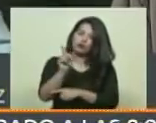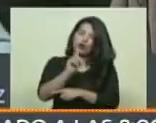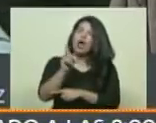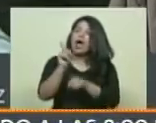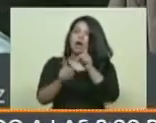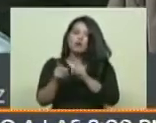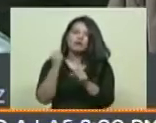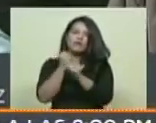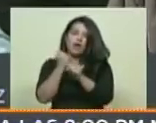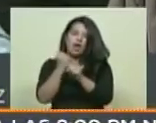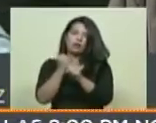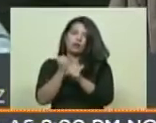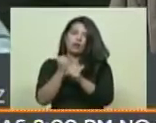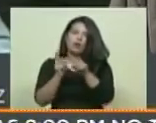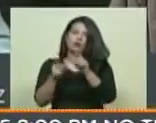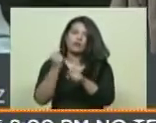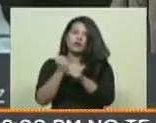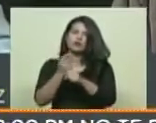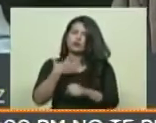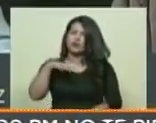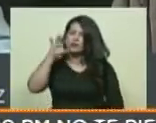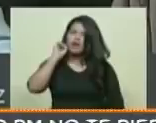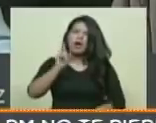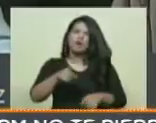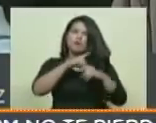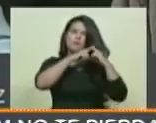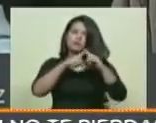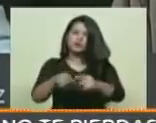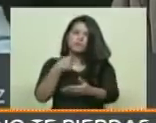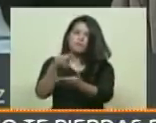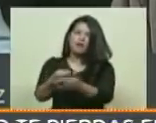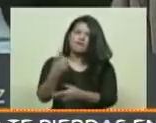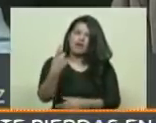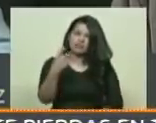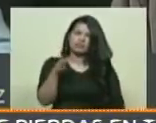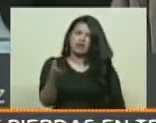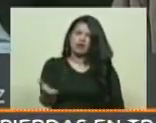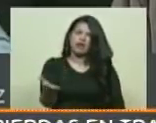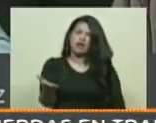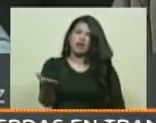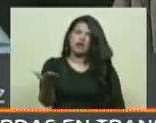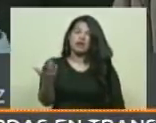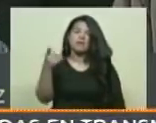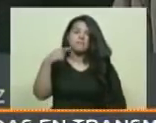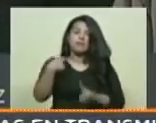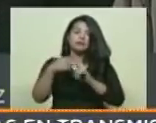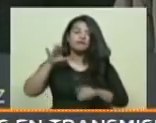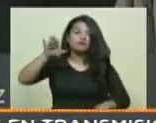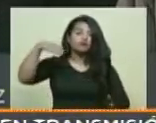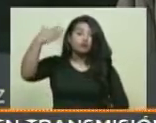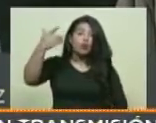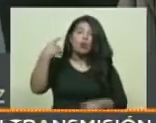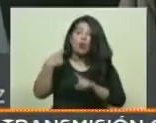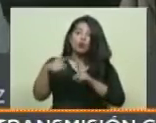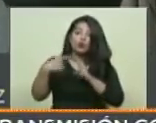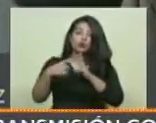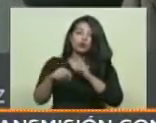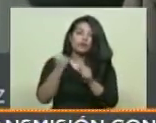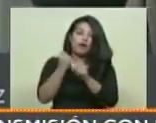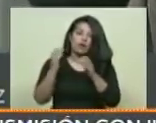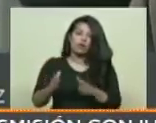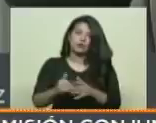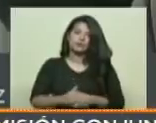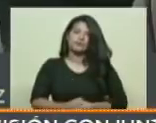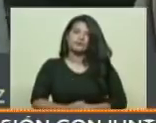porque entendemos que hay remuneraciones pendientes, bien sea el futuro del conjunto de los trabajadores y